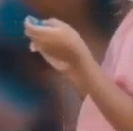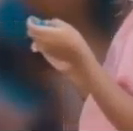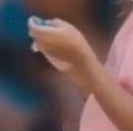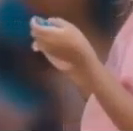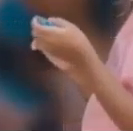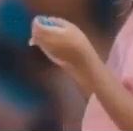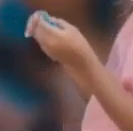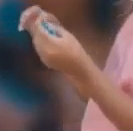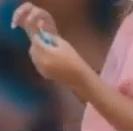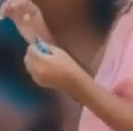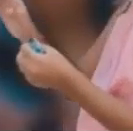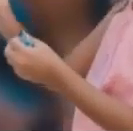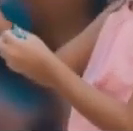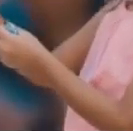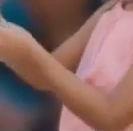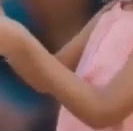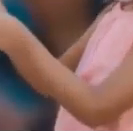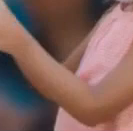¿Qué dice la pegatina?